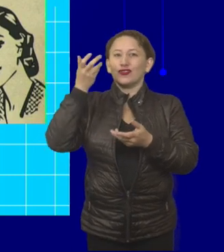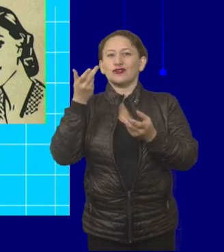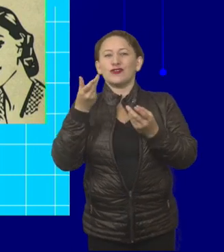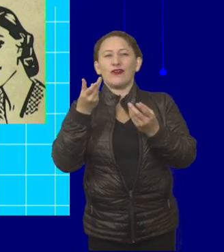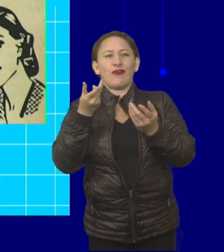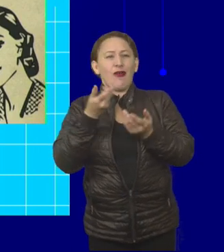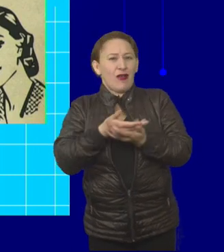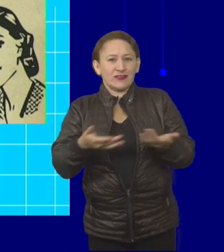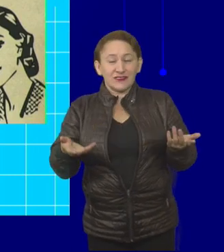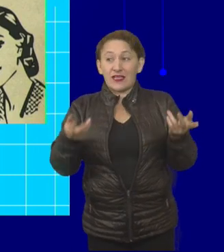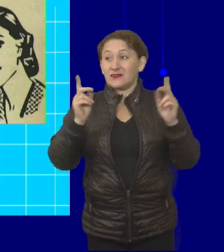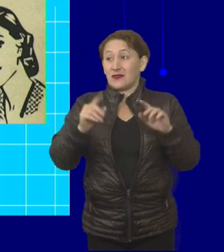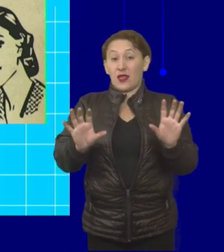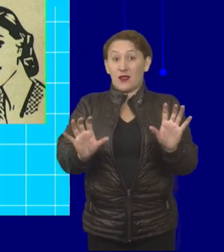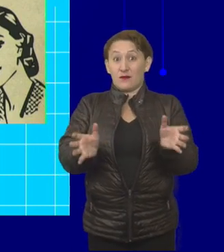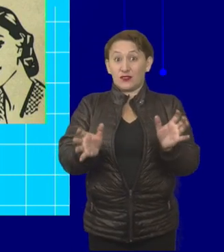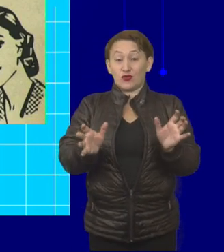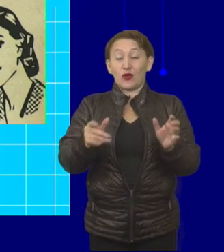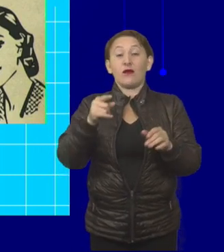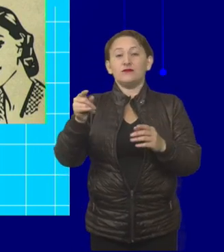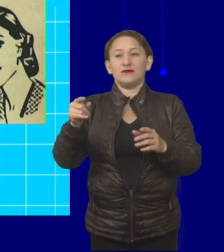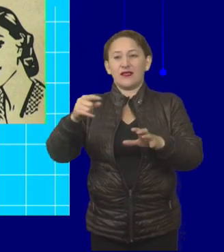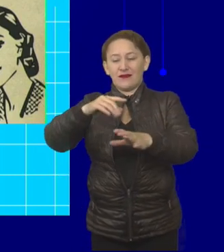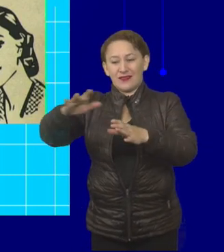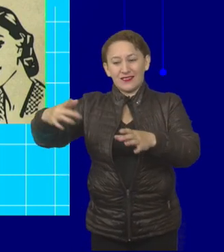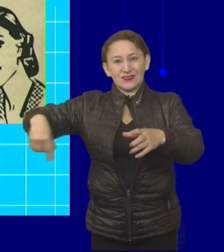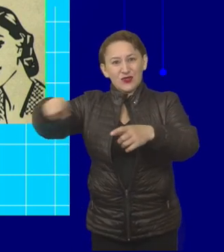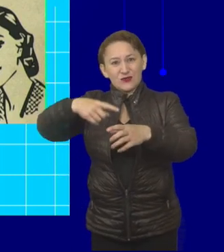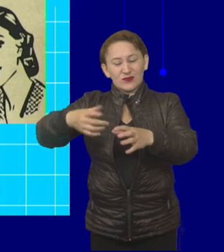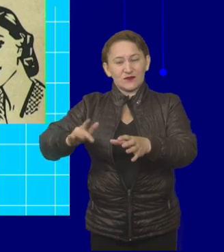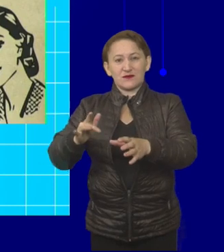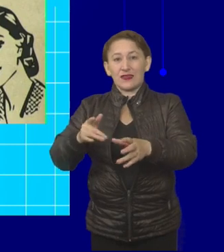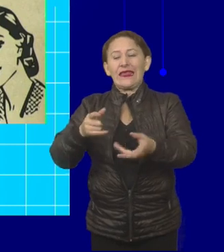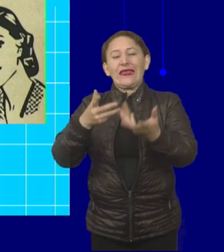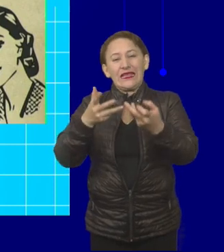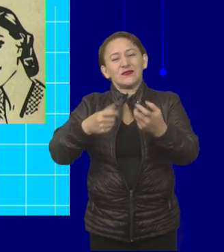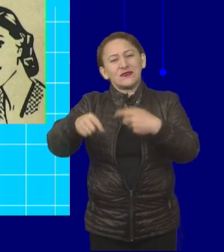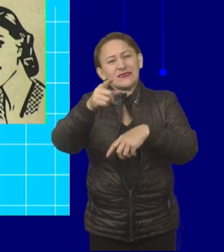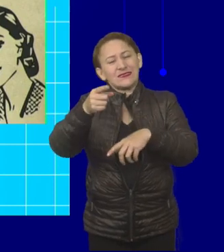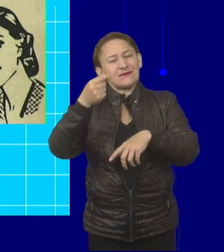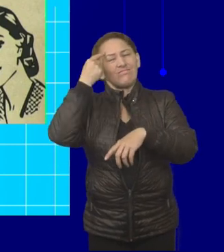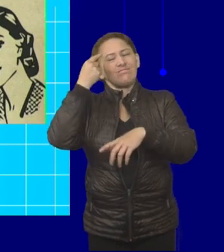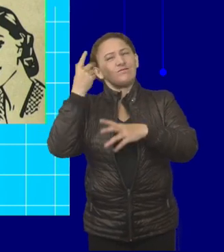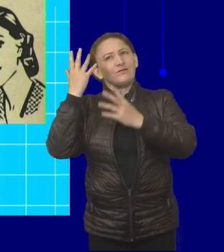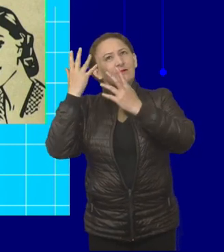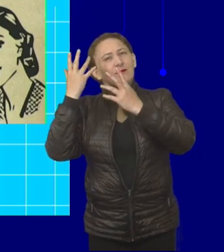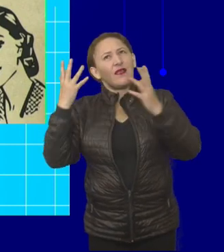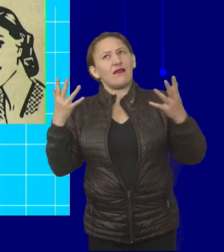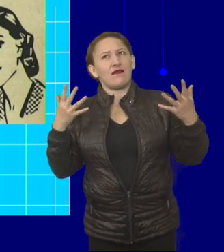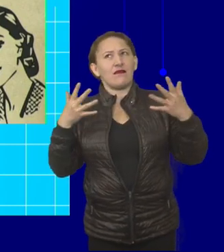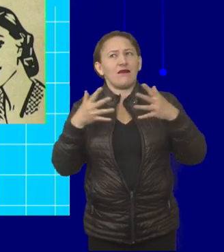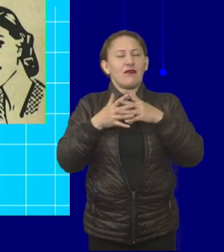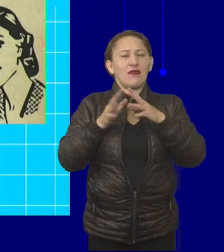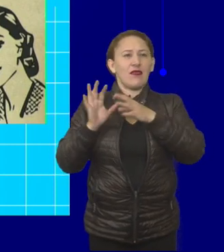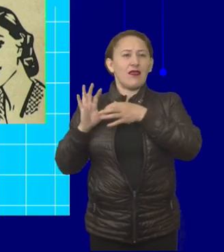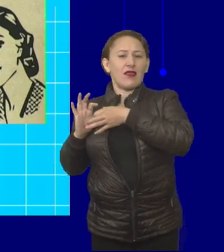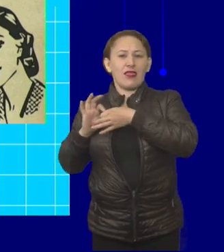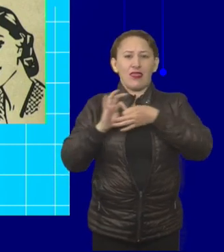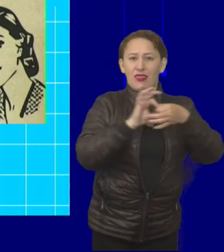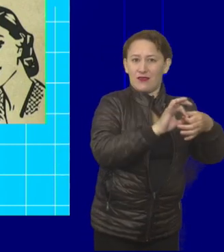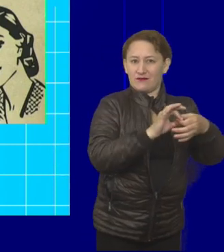del pueblo y también la emisora, vendían los discos. Y es ahí donde yo quiero que ustedes empiecen a integrar un poco, porque la idea no es